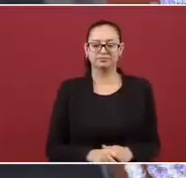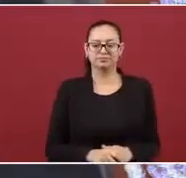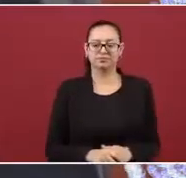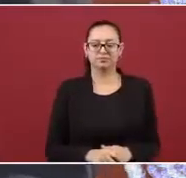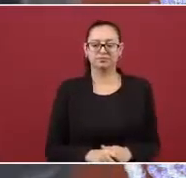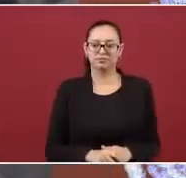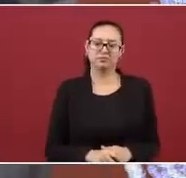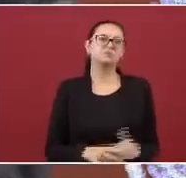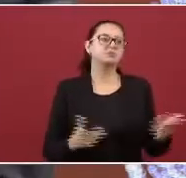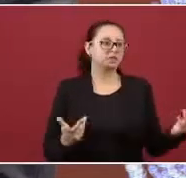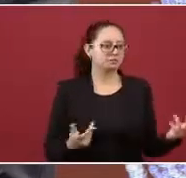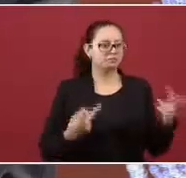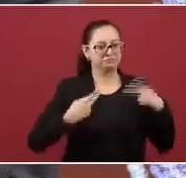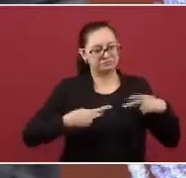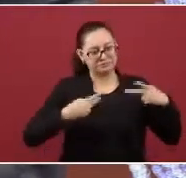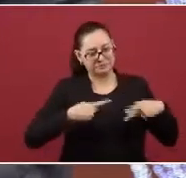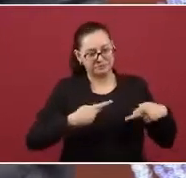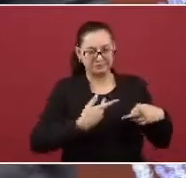Se retiró el personal